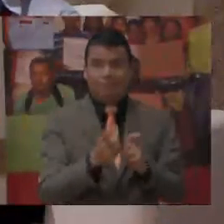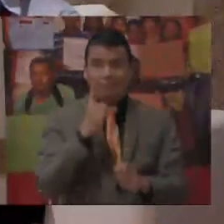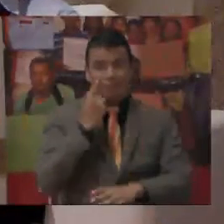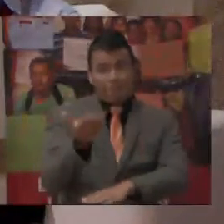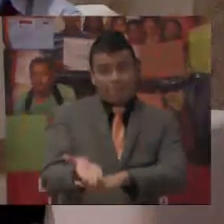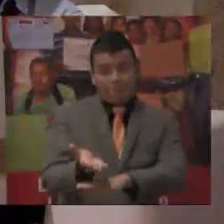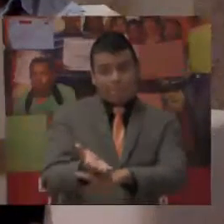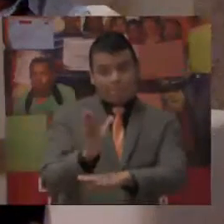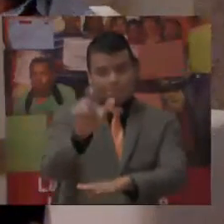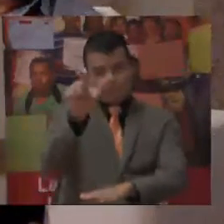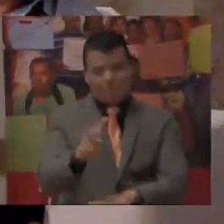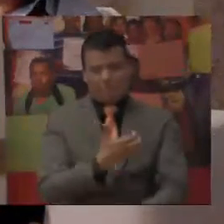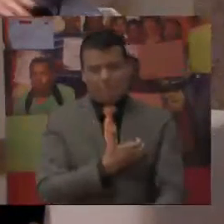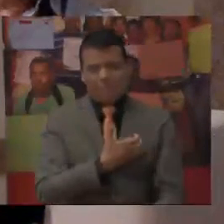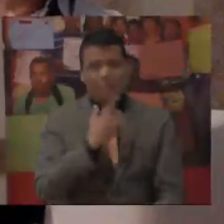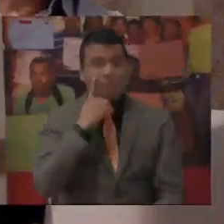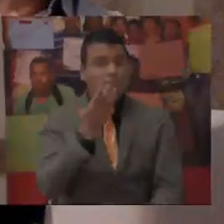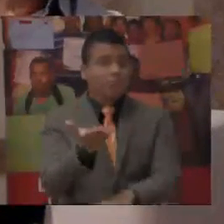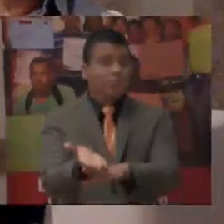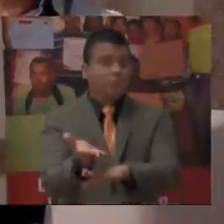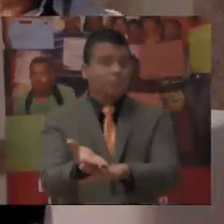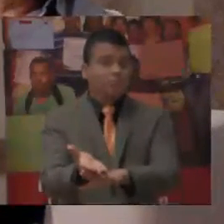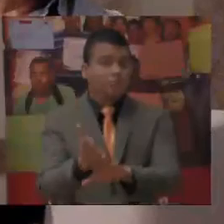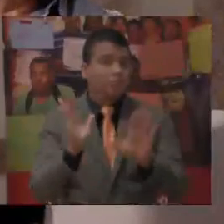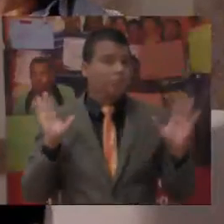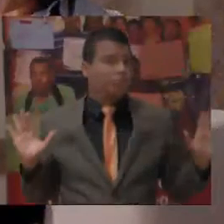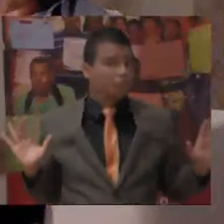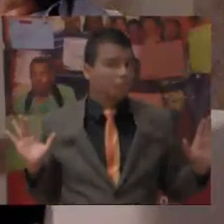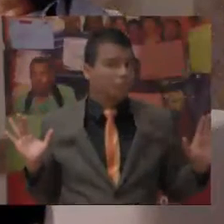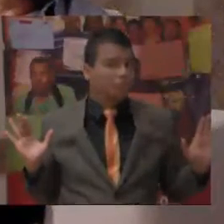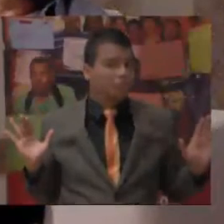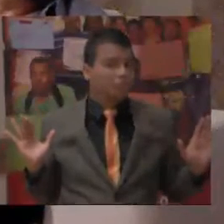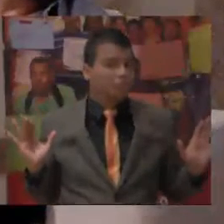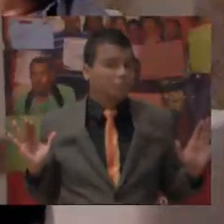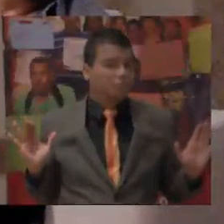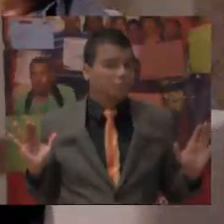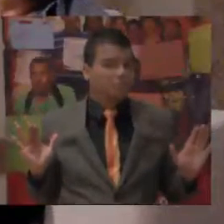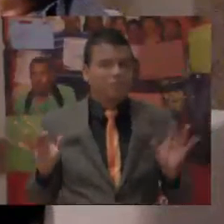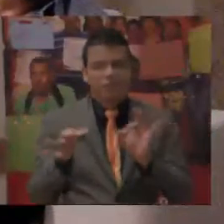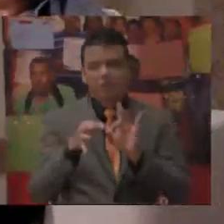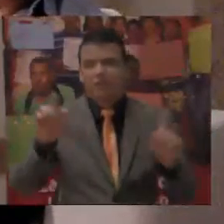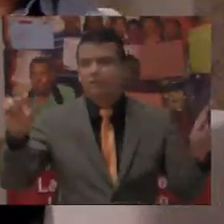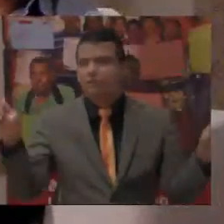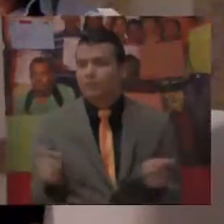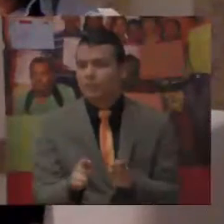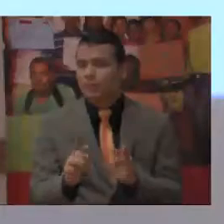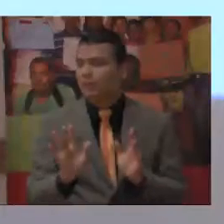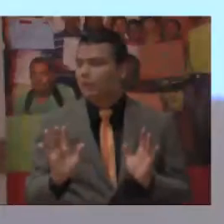mesa, alcalde, una propuesta, en una sola frase, Rocío.